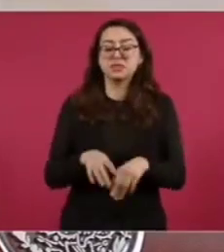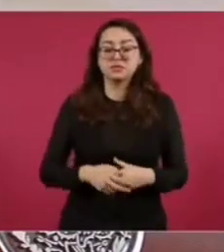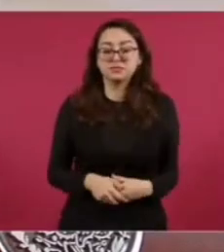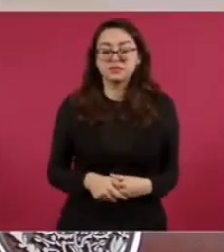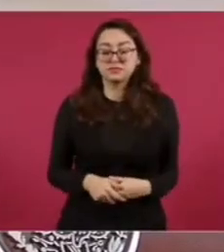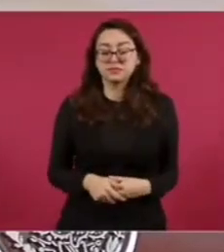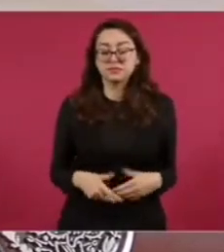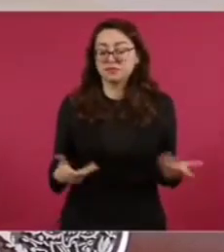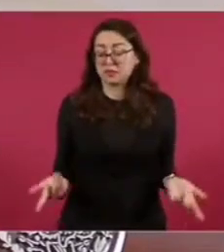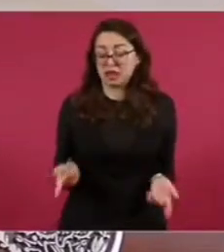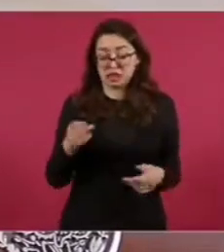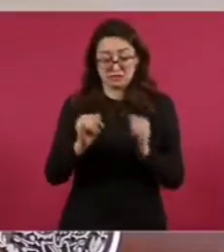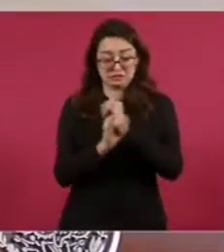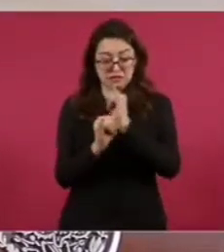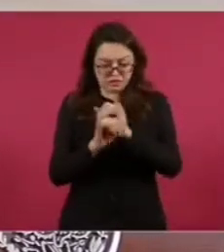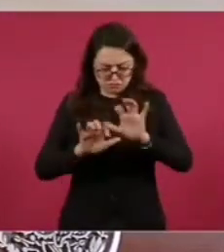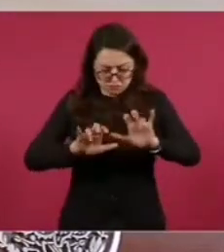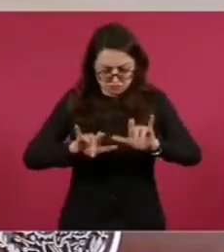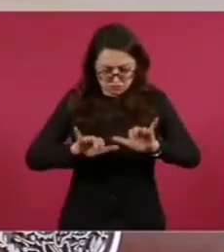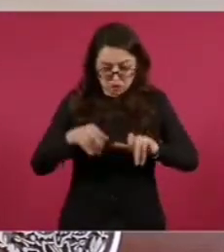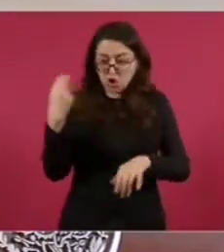de que los hijos de AMLO